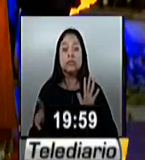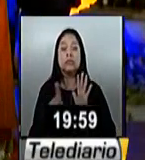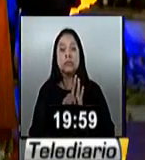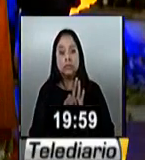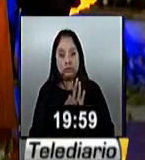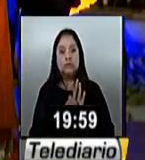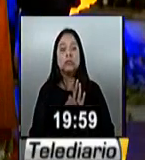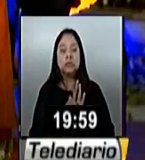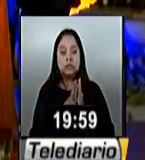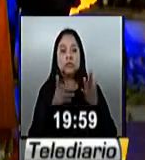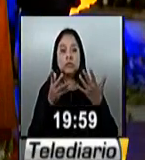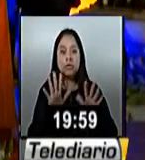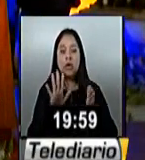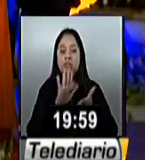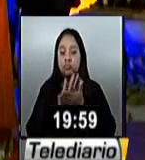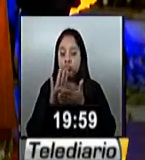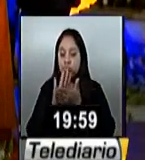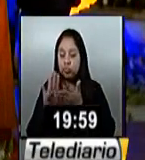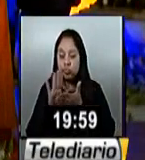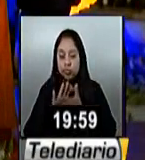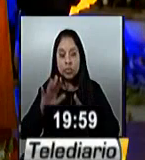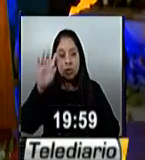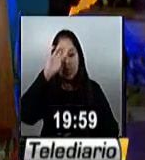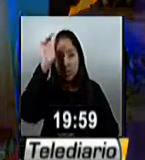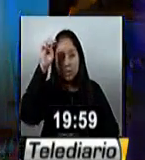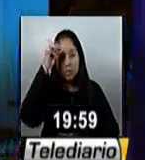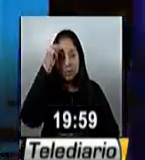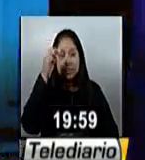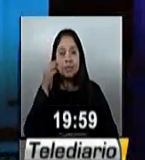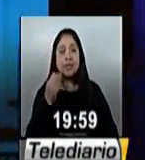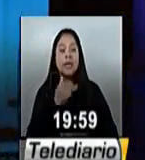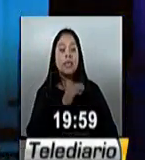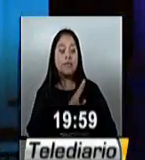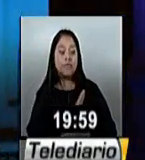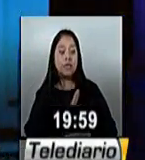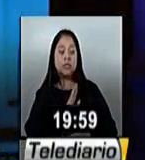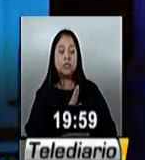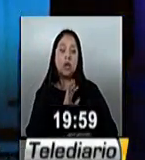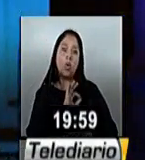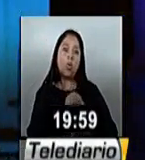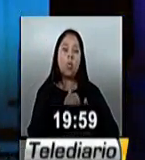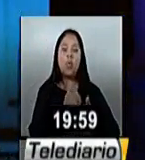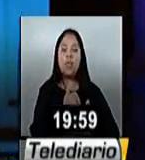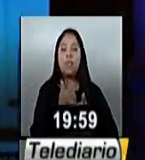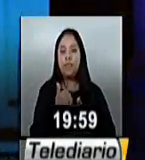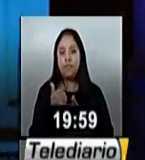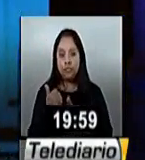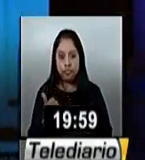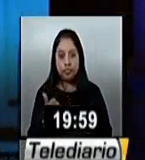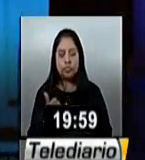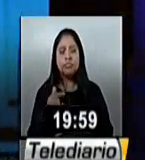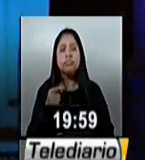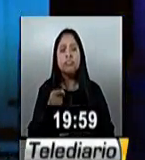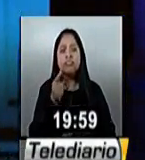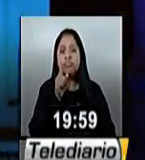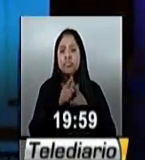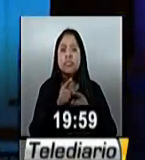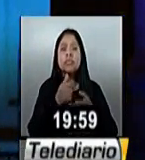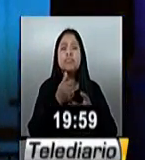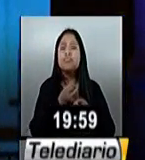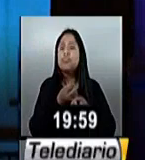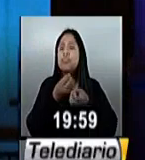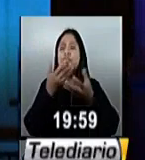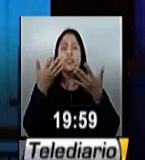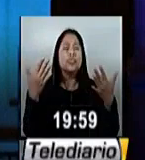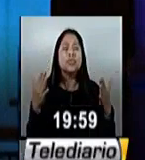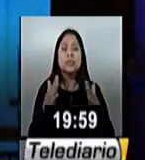la ejecución de esta política de bienestar permitió a millones de hogares enfrentar los